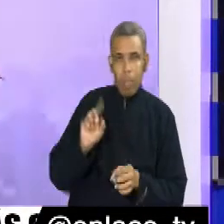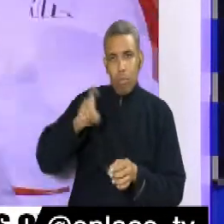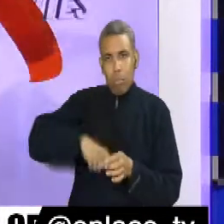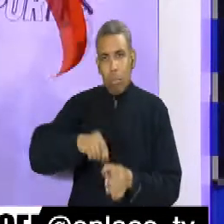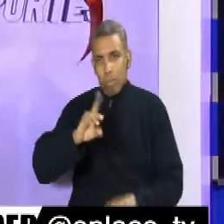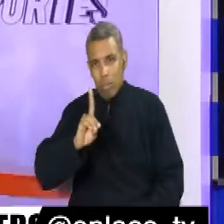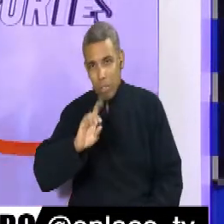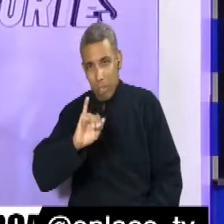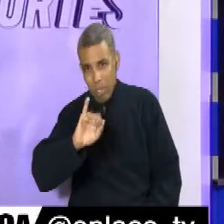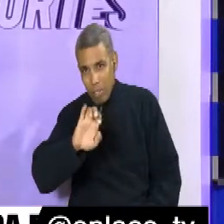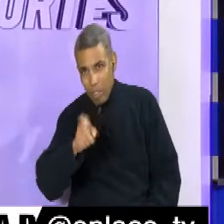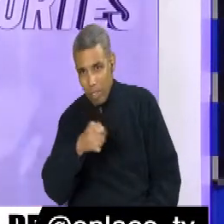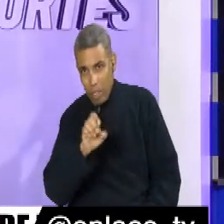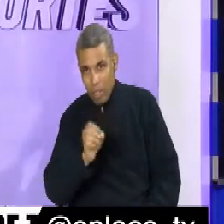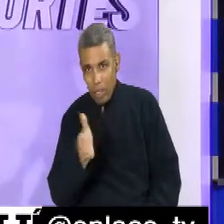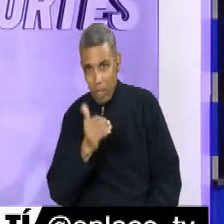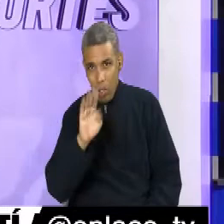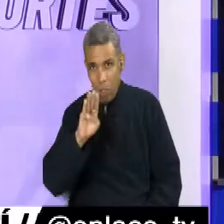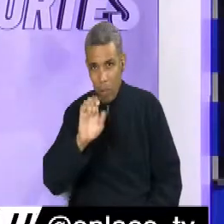Barreto, un volante paraguayo.